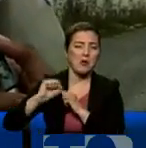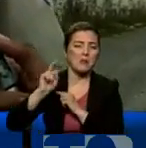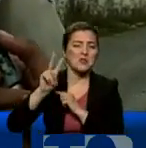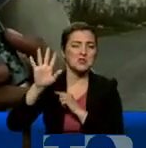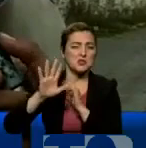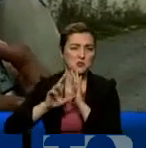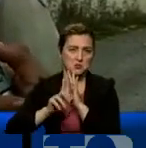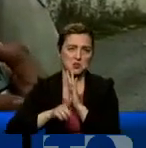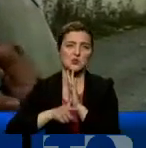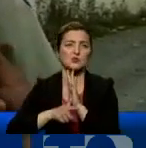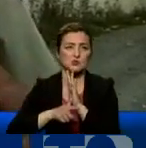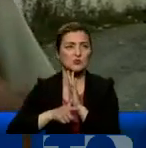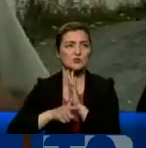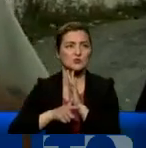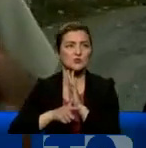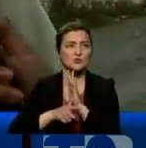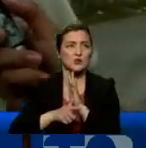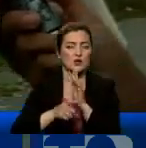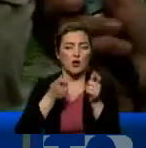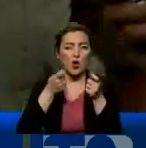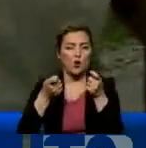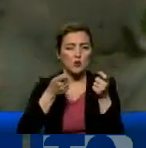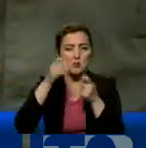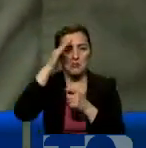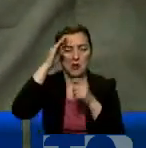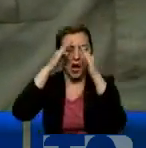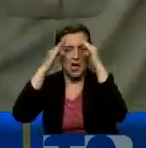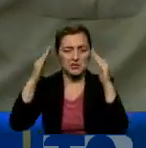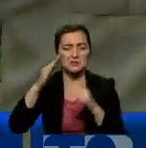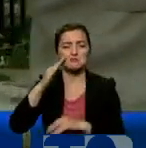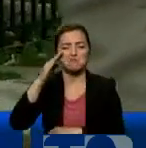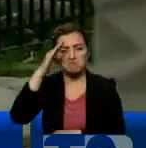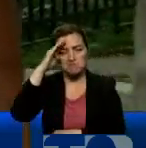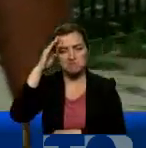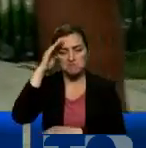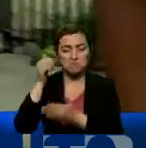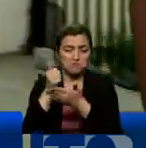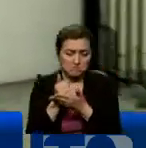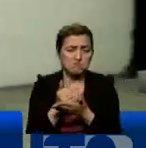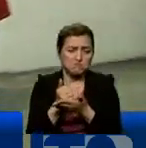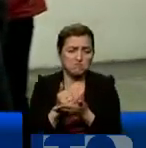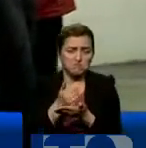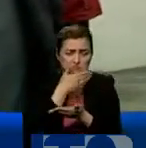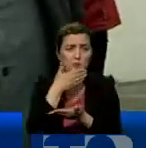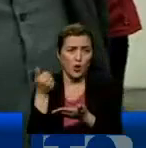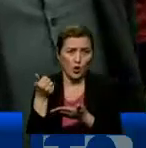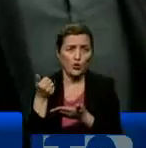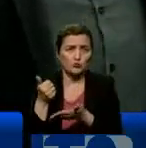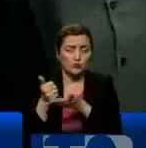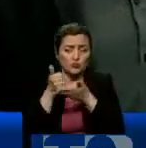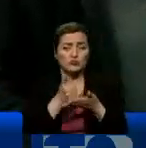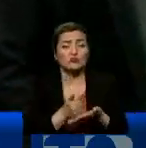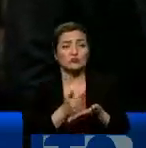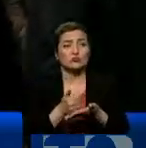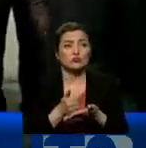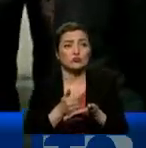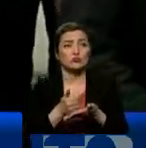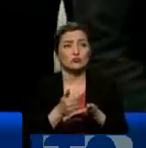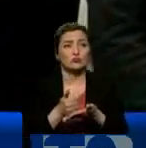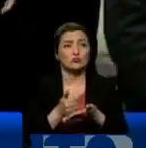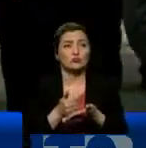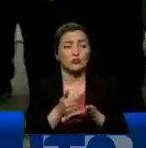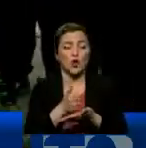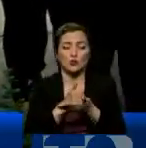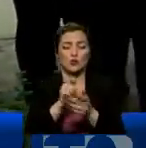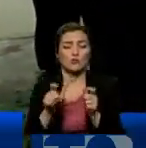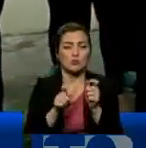poco apartado y no existe la cobertura como debería ser. Si es que nos ayudarían con un UPC aquí, creo yo que tendríamos la predisposición para